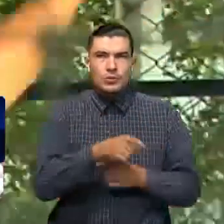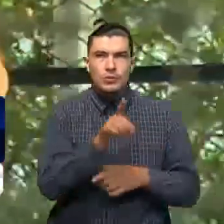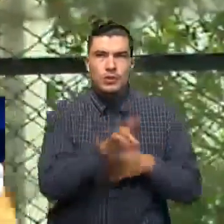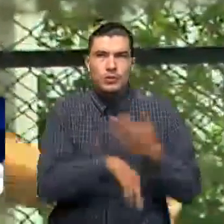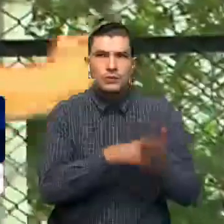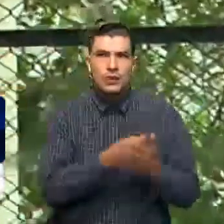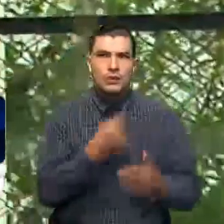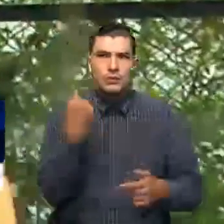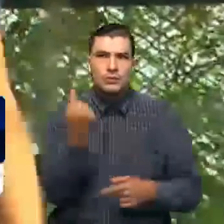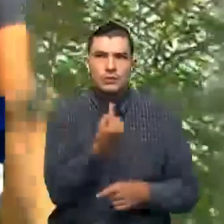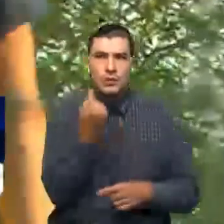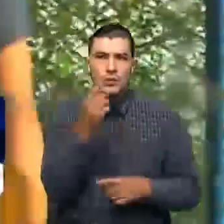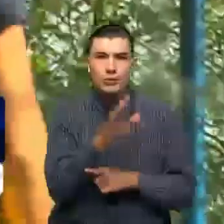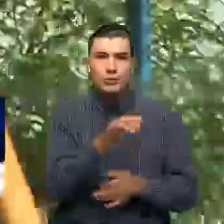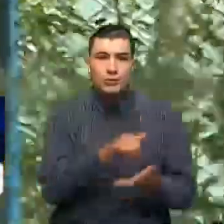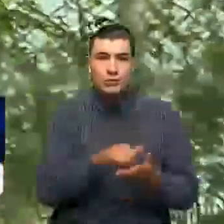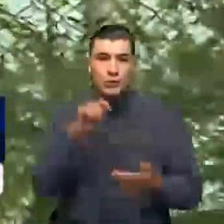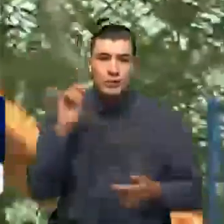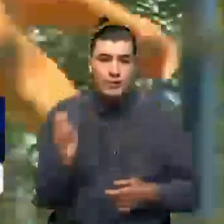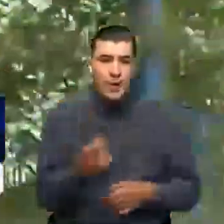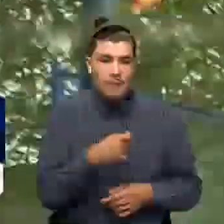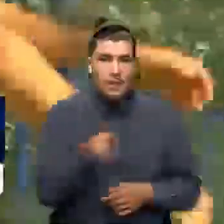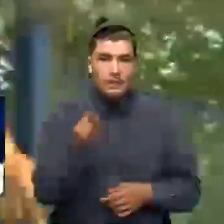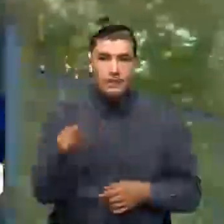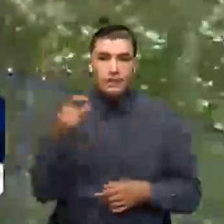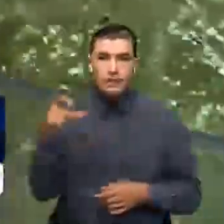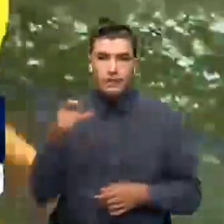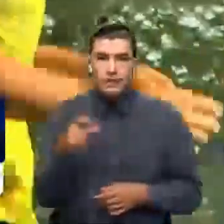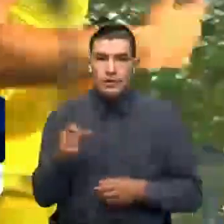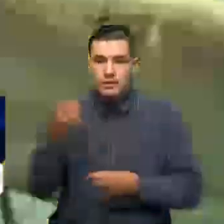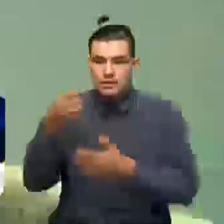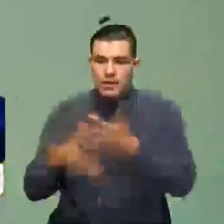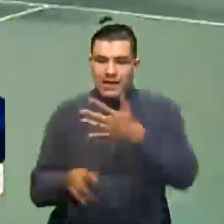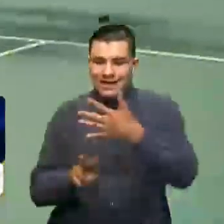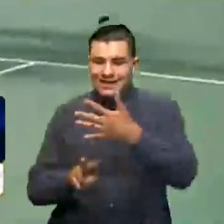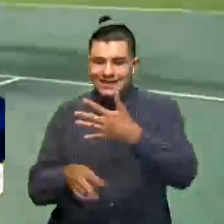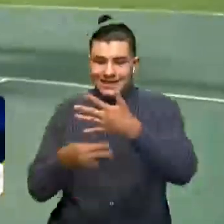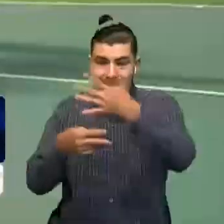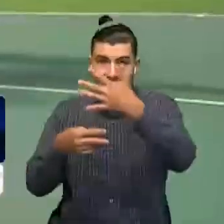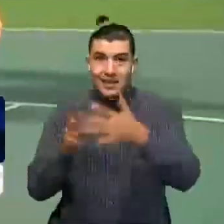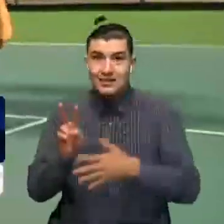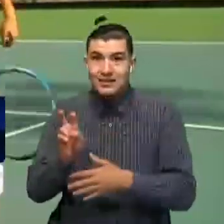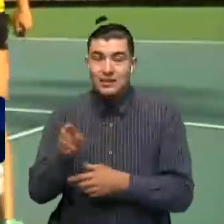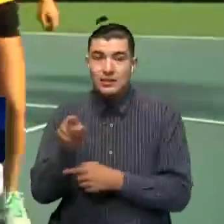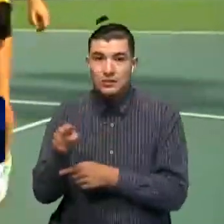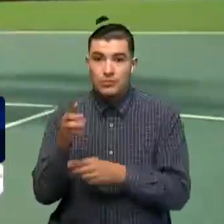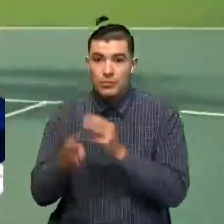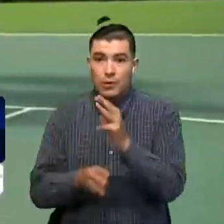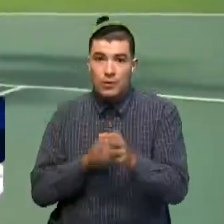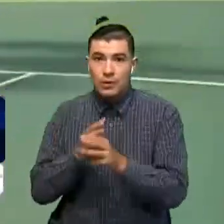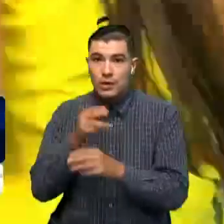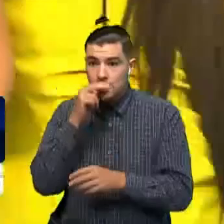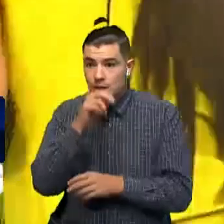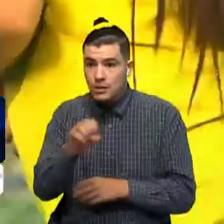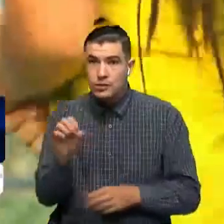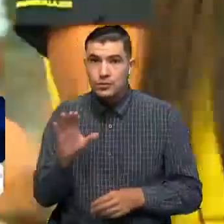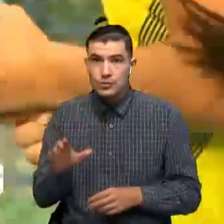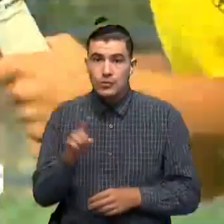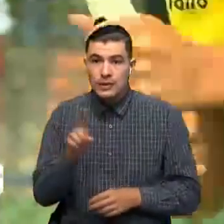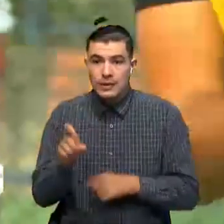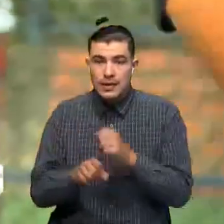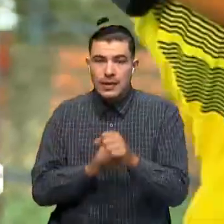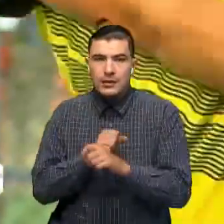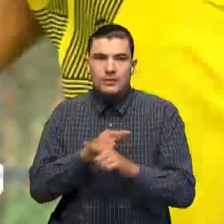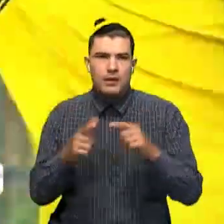solos la raqueta cucuteña actualmente la número siete en el ranking de la categoría juniors se espera que termine el año